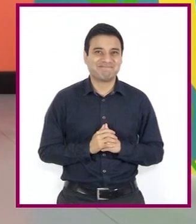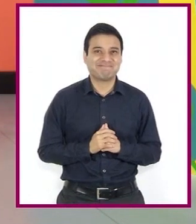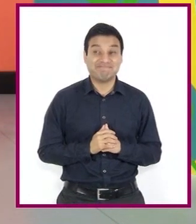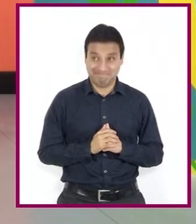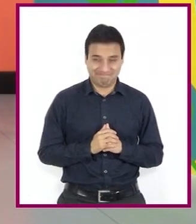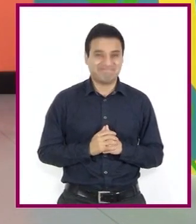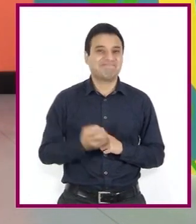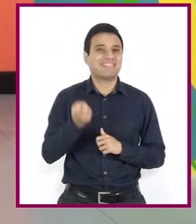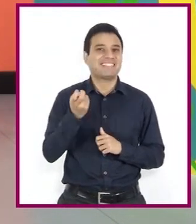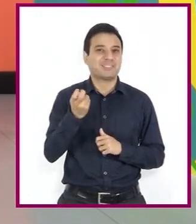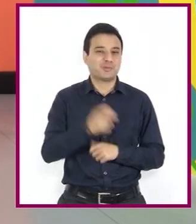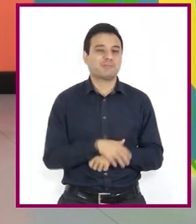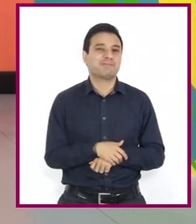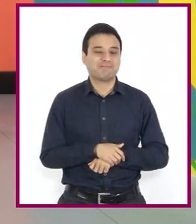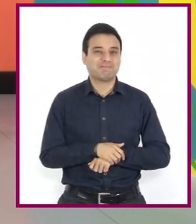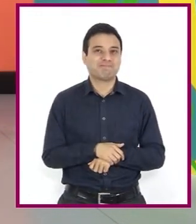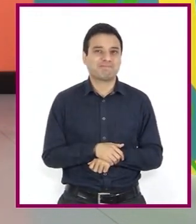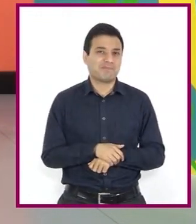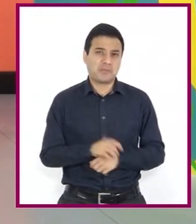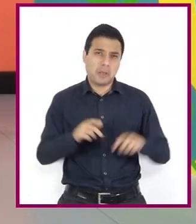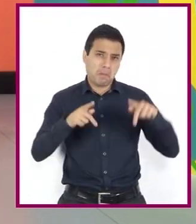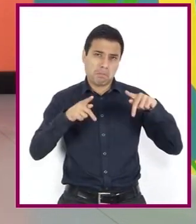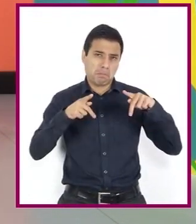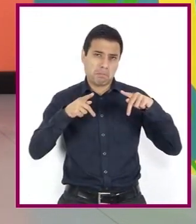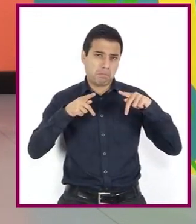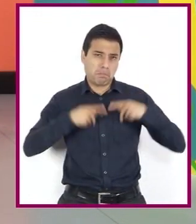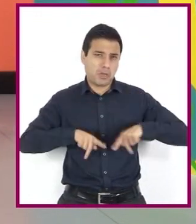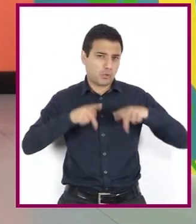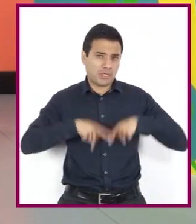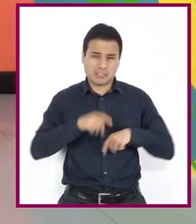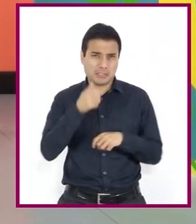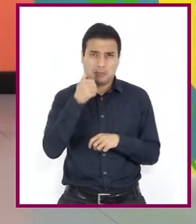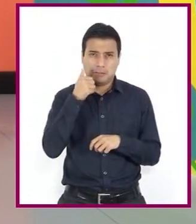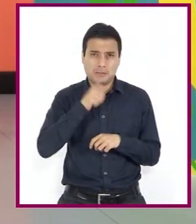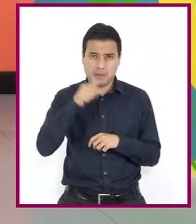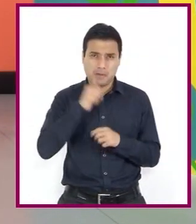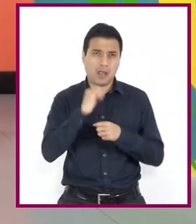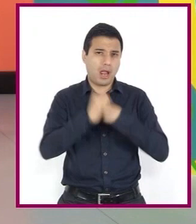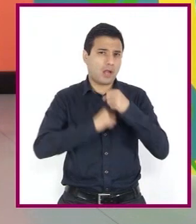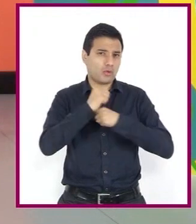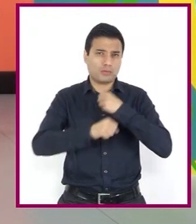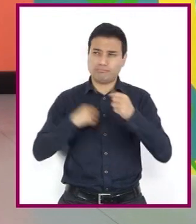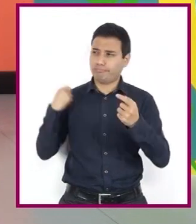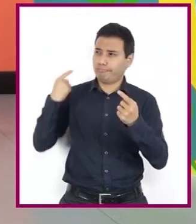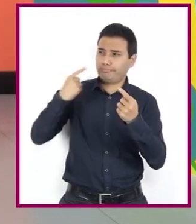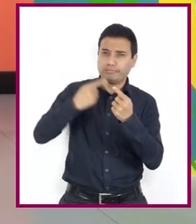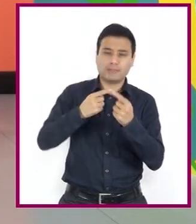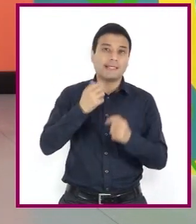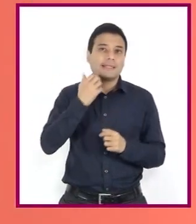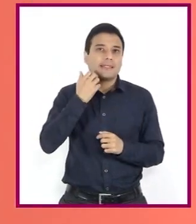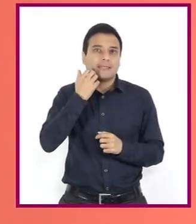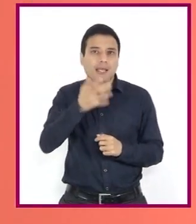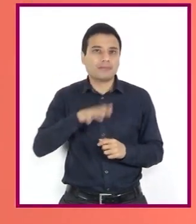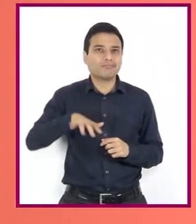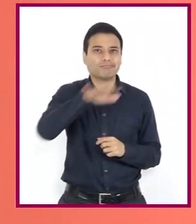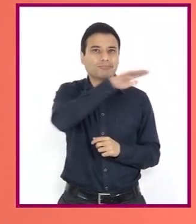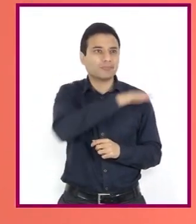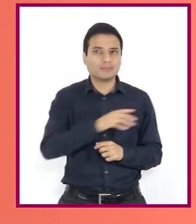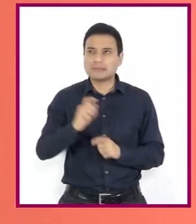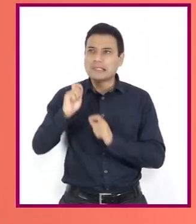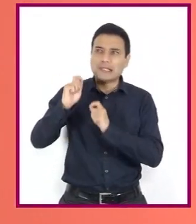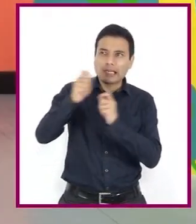Cierto, maestra. El ser humano a lo largo del tiempo ha tratado de explicar lo que sucede en su